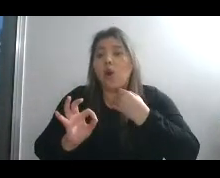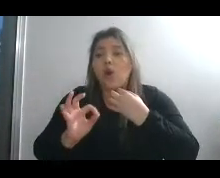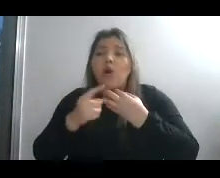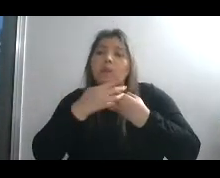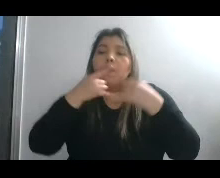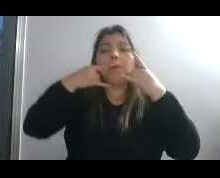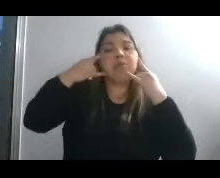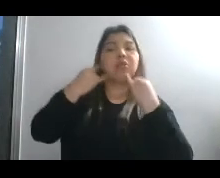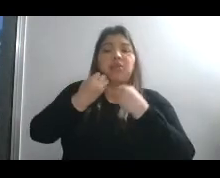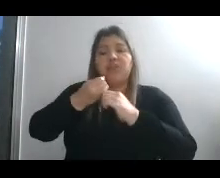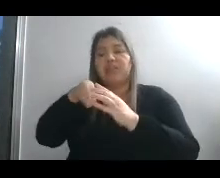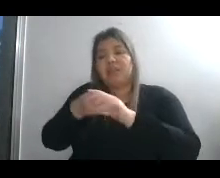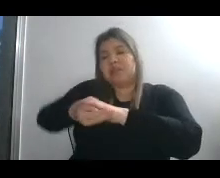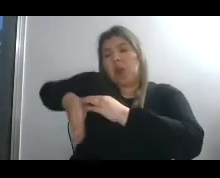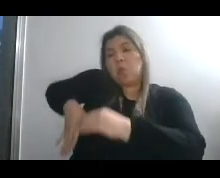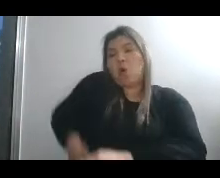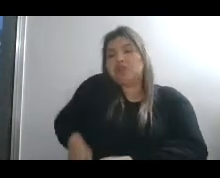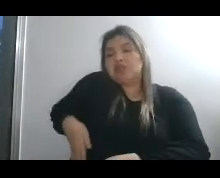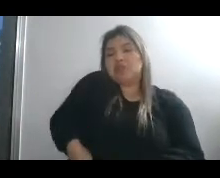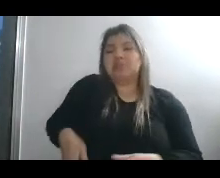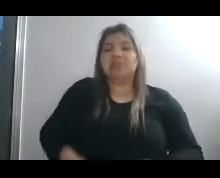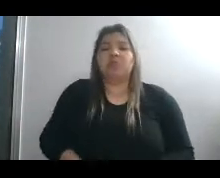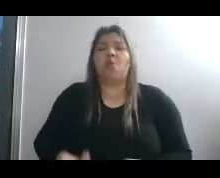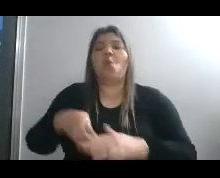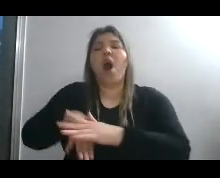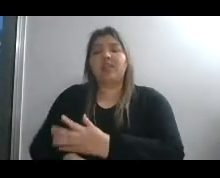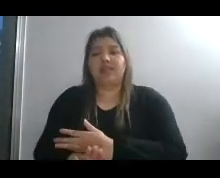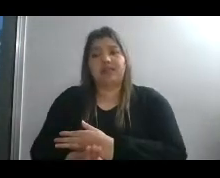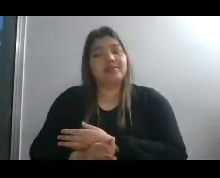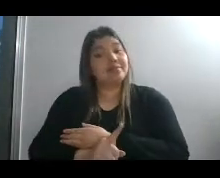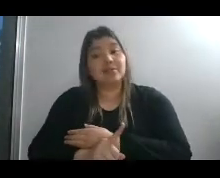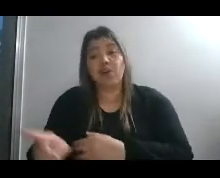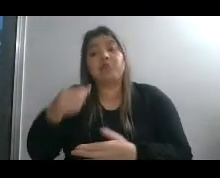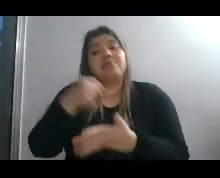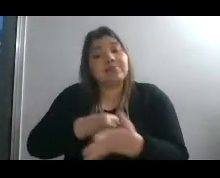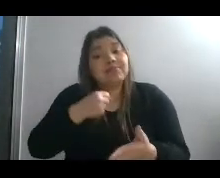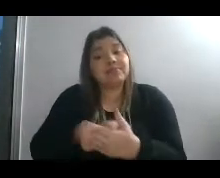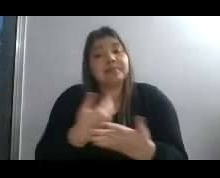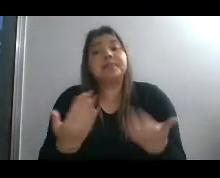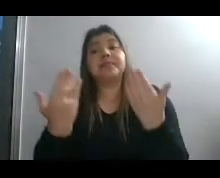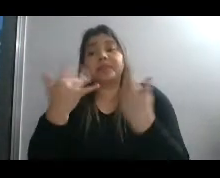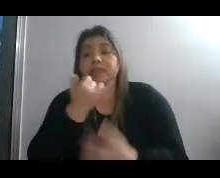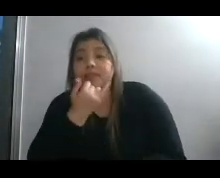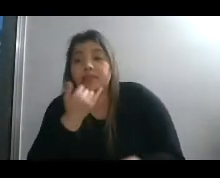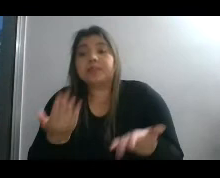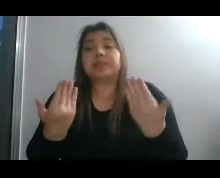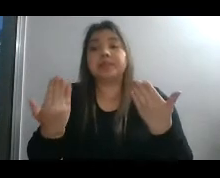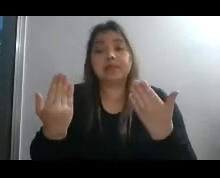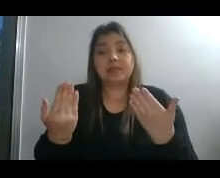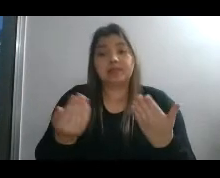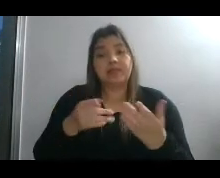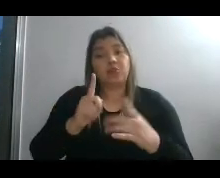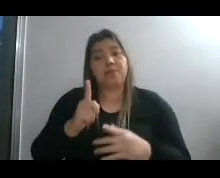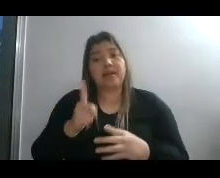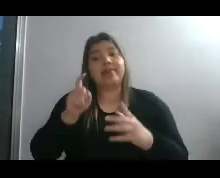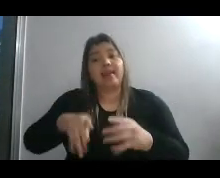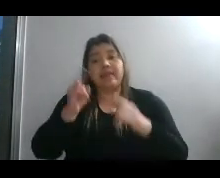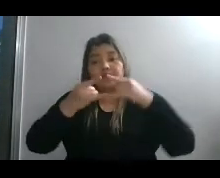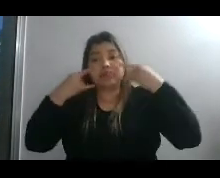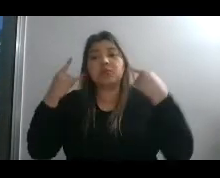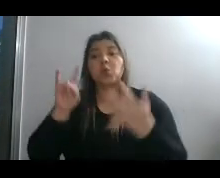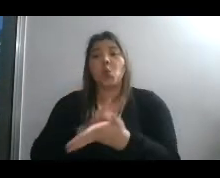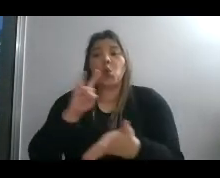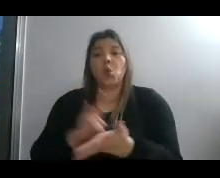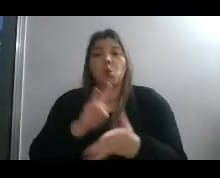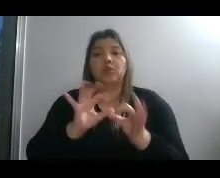las metemos en el bolsillo de la bata. Entonces tenemos que ir reforzando y evitando estos malos comportamientos y estos malos usos de